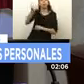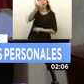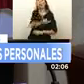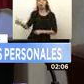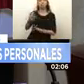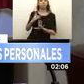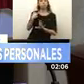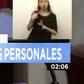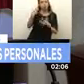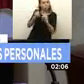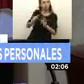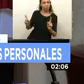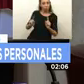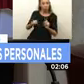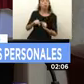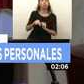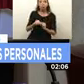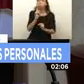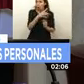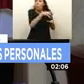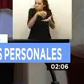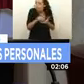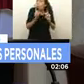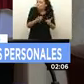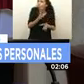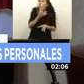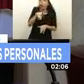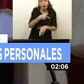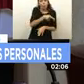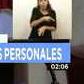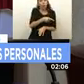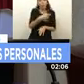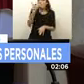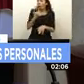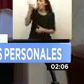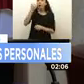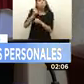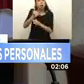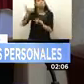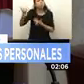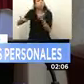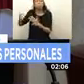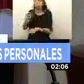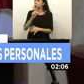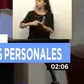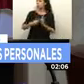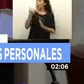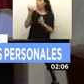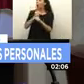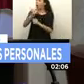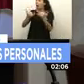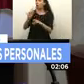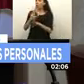empresarios Pese a que Aparentemente le conviene que haya un régimen de pleno empleo Porque si todos tienen empleo van a poder